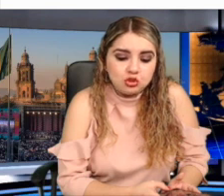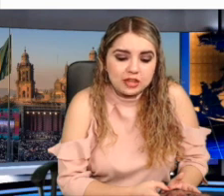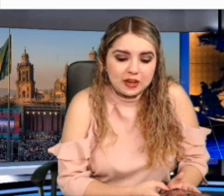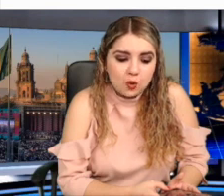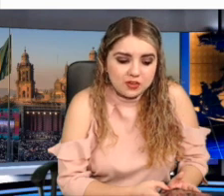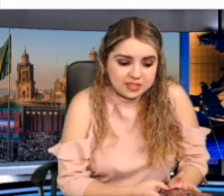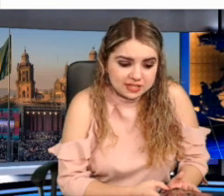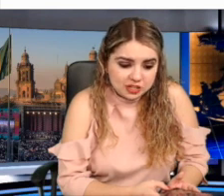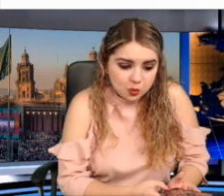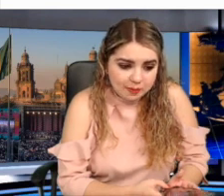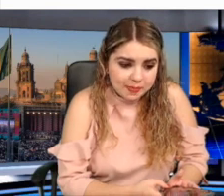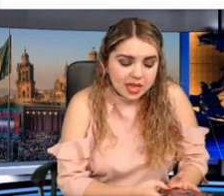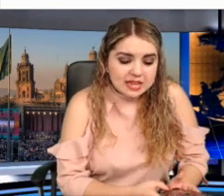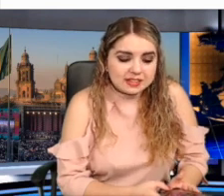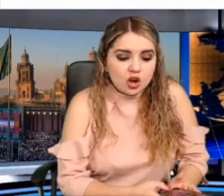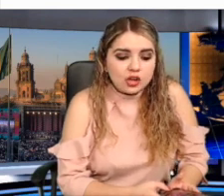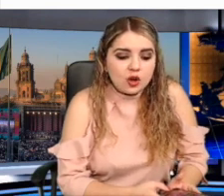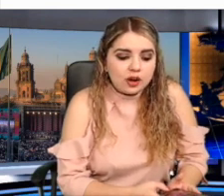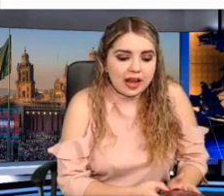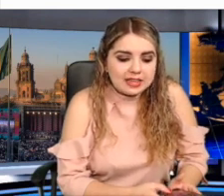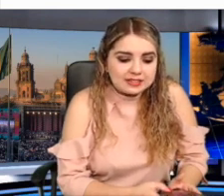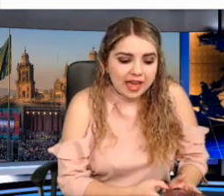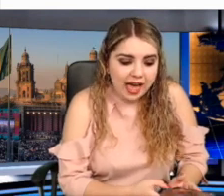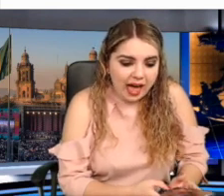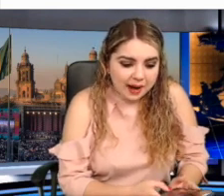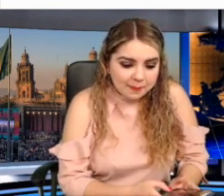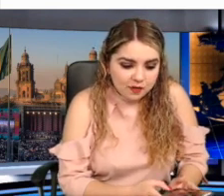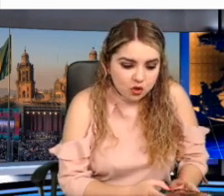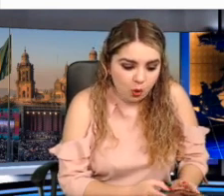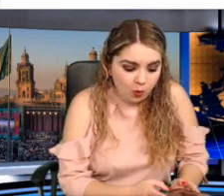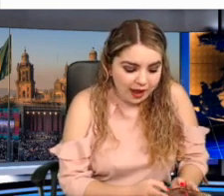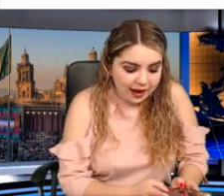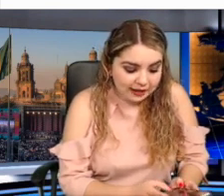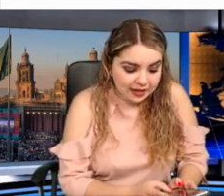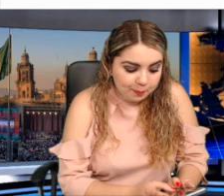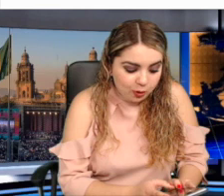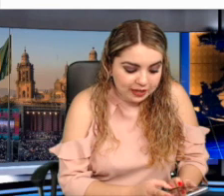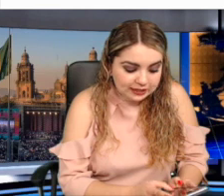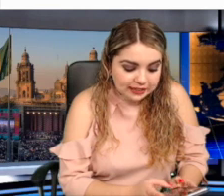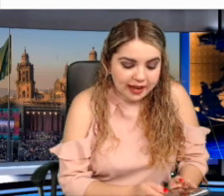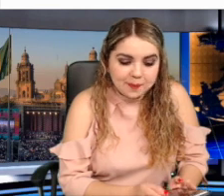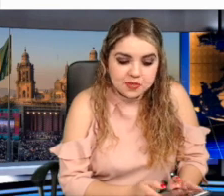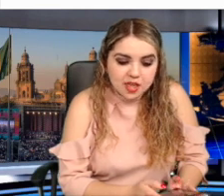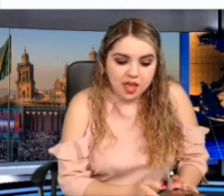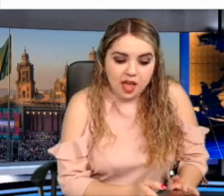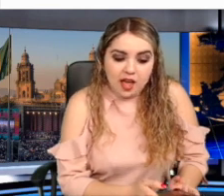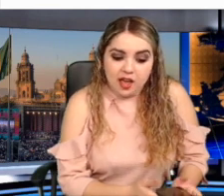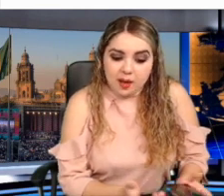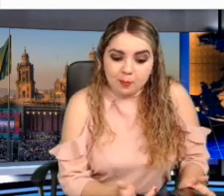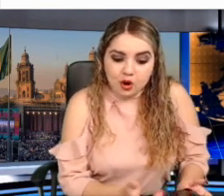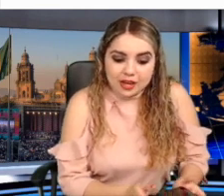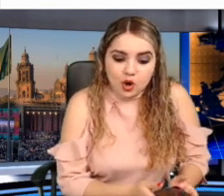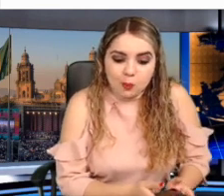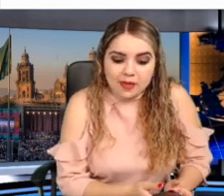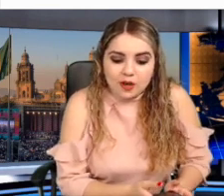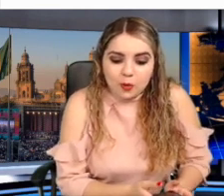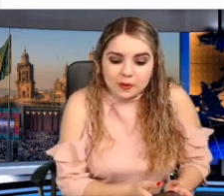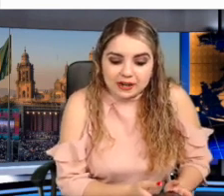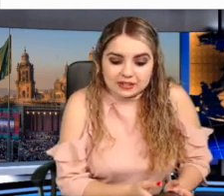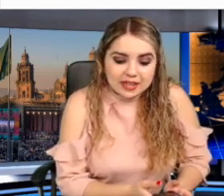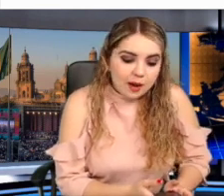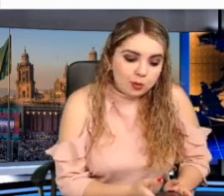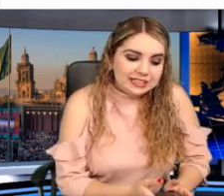el repunte de COVID-19. Señaló que Corral está armando una grilla política porque no